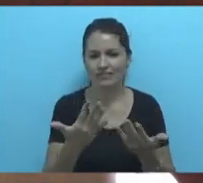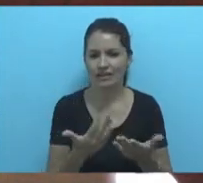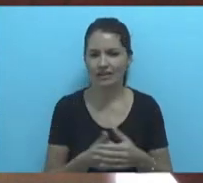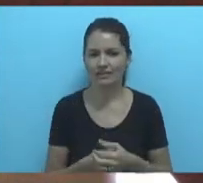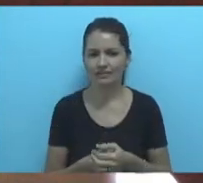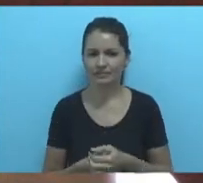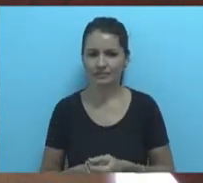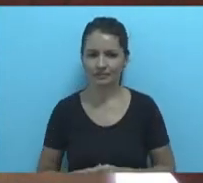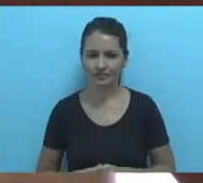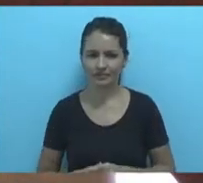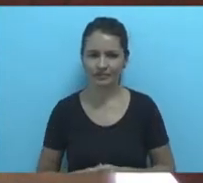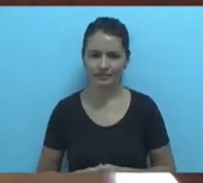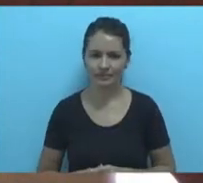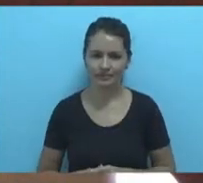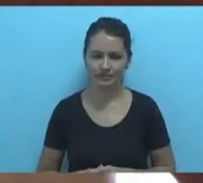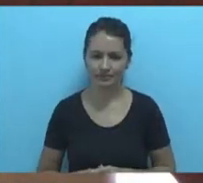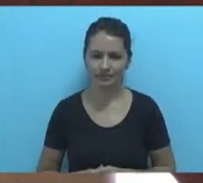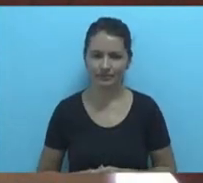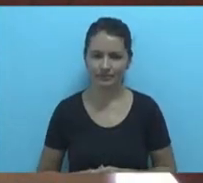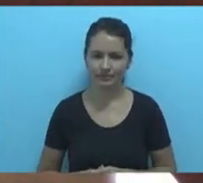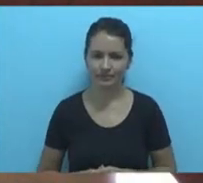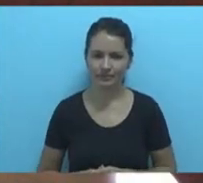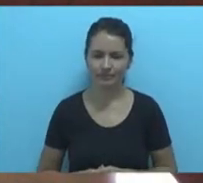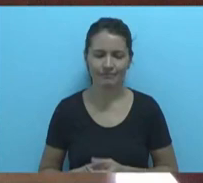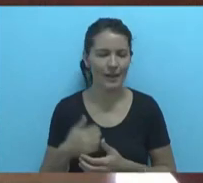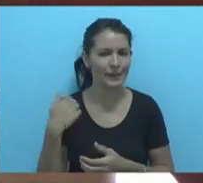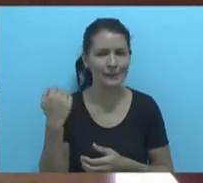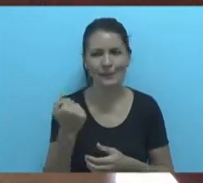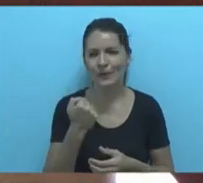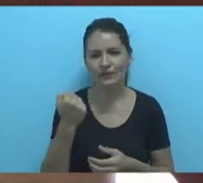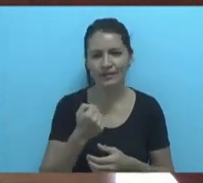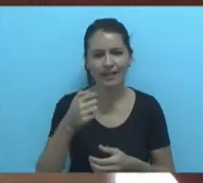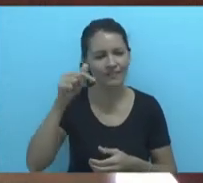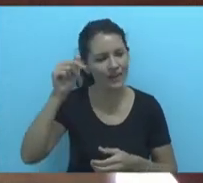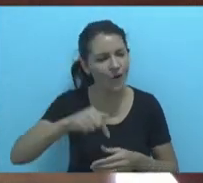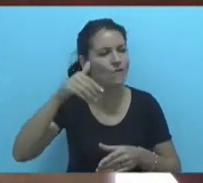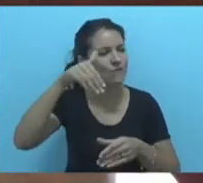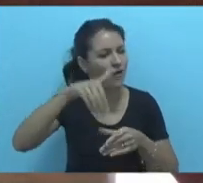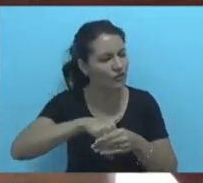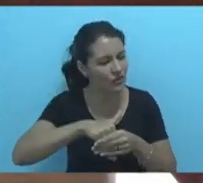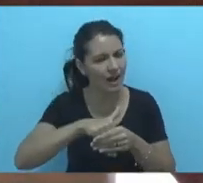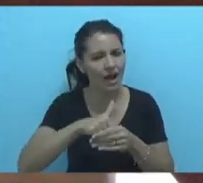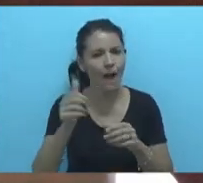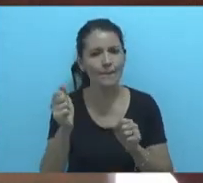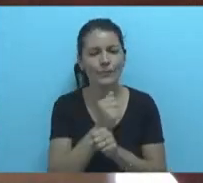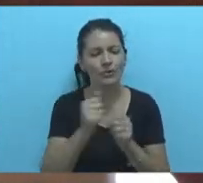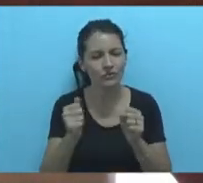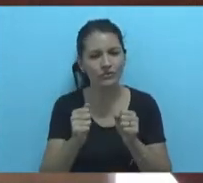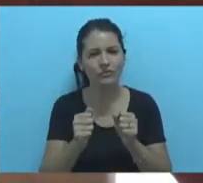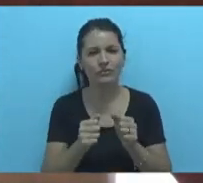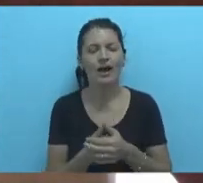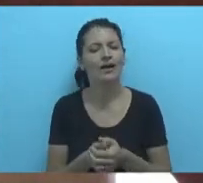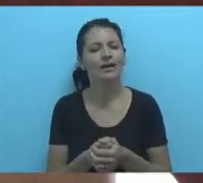estos actores políticos, y por eso me parece que es muy importante que hoy podamos dar este